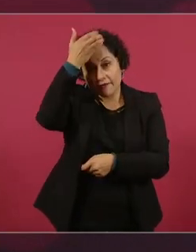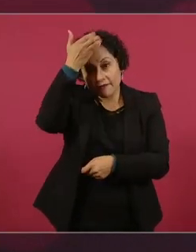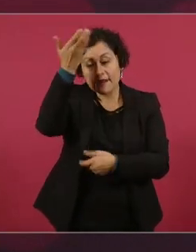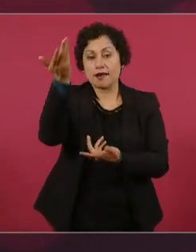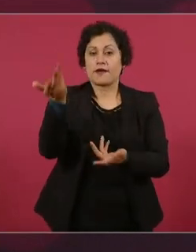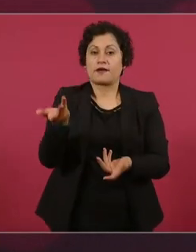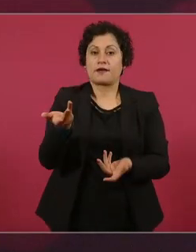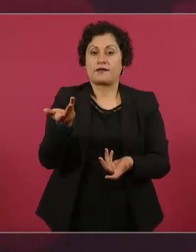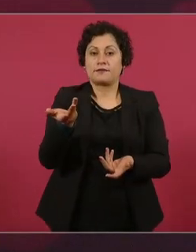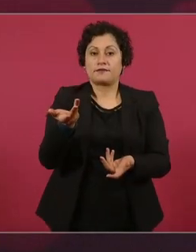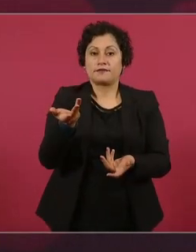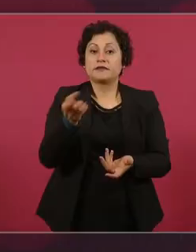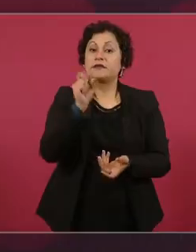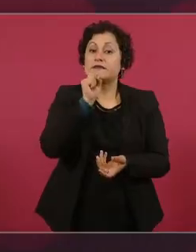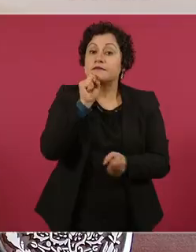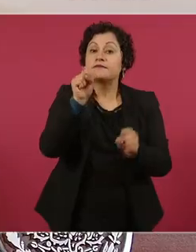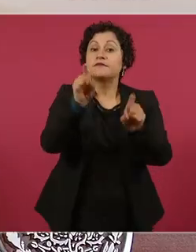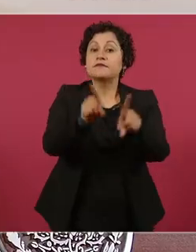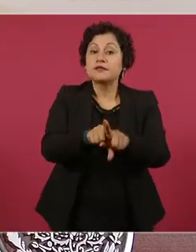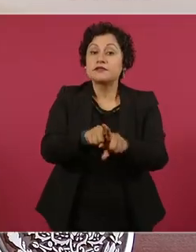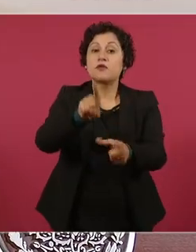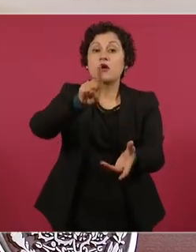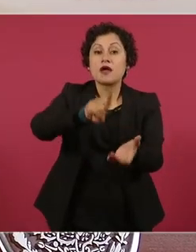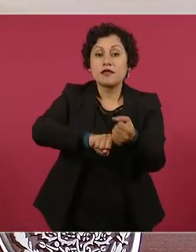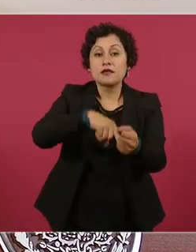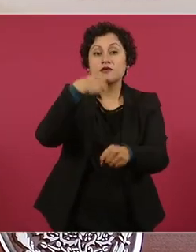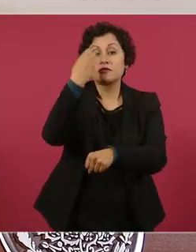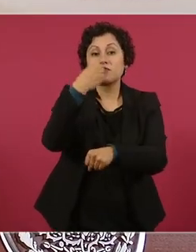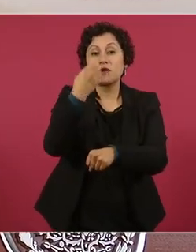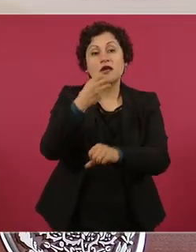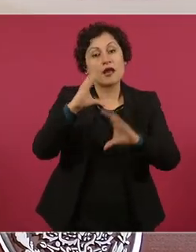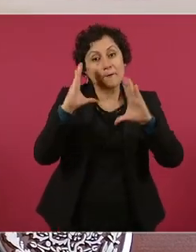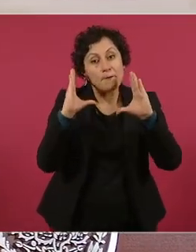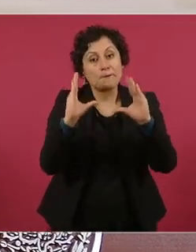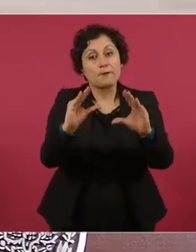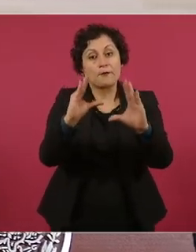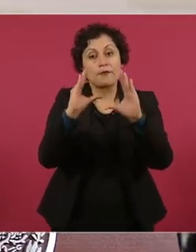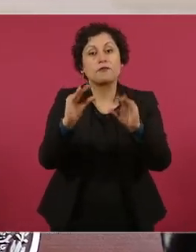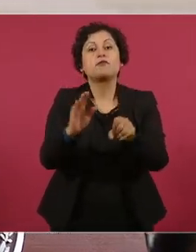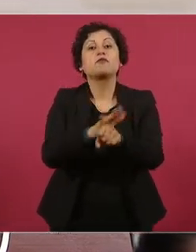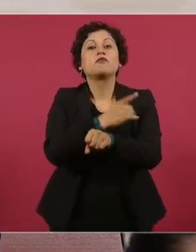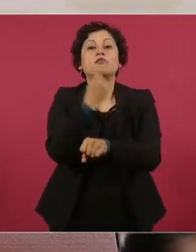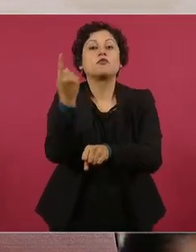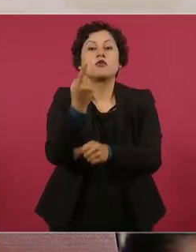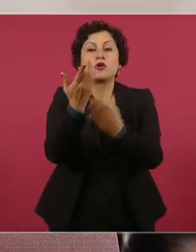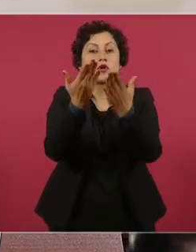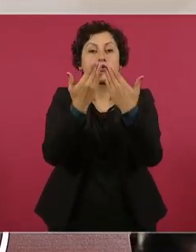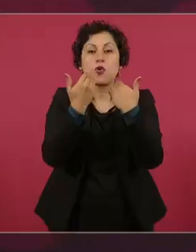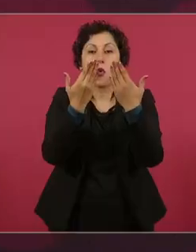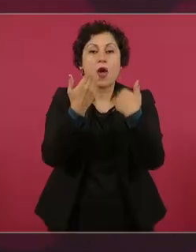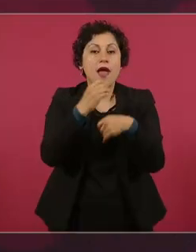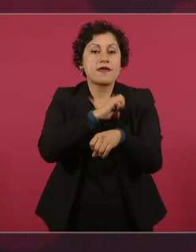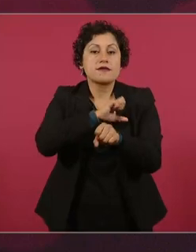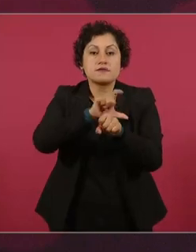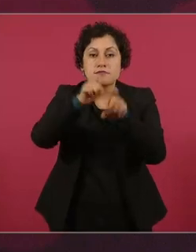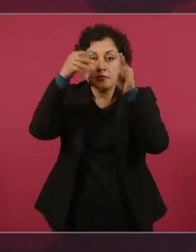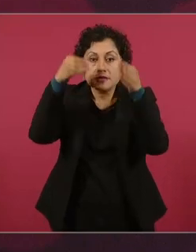especialidad en una pandemia como la que se padeció.